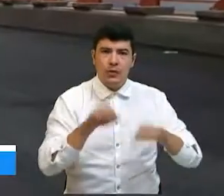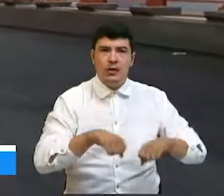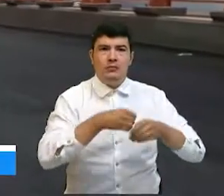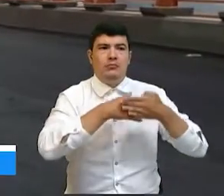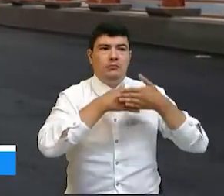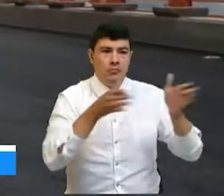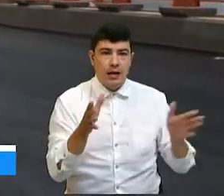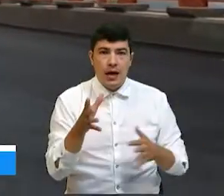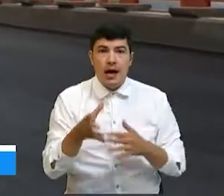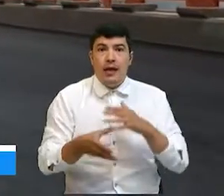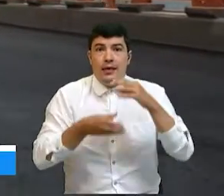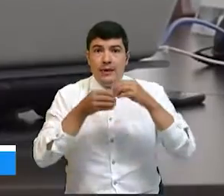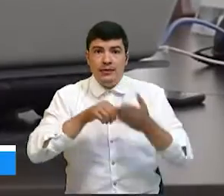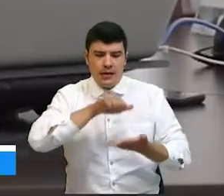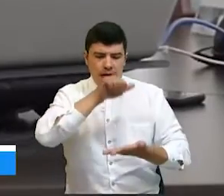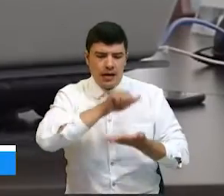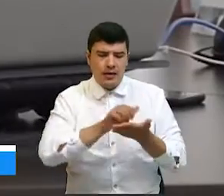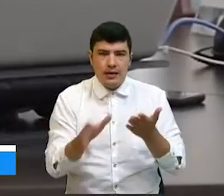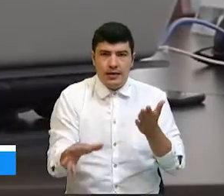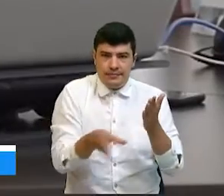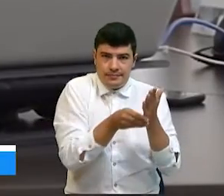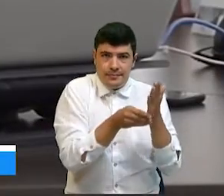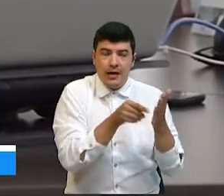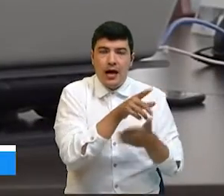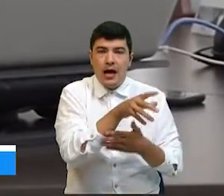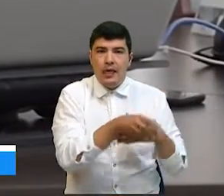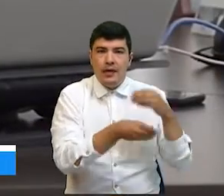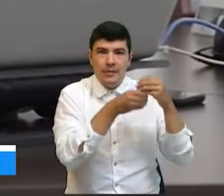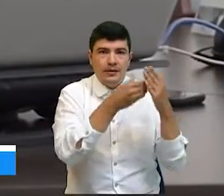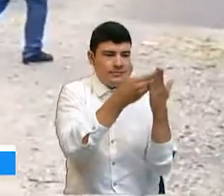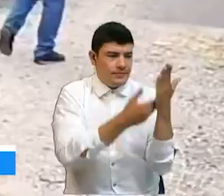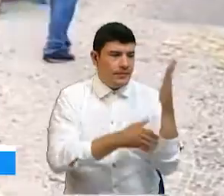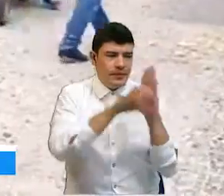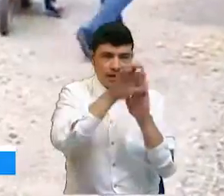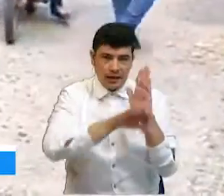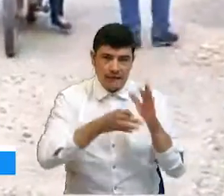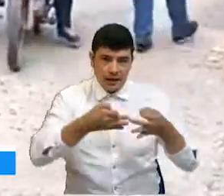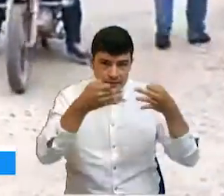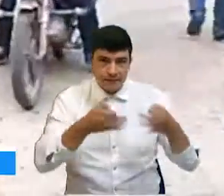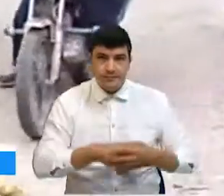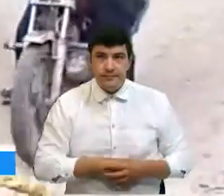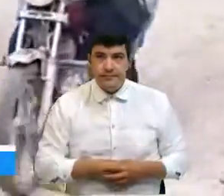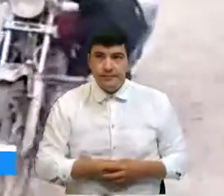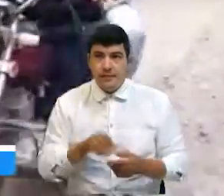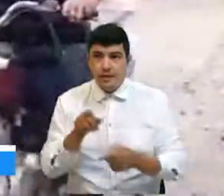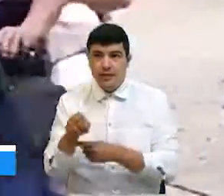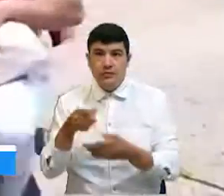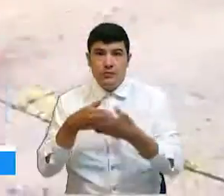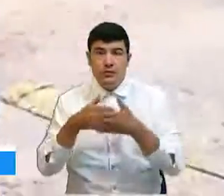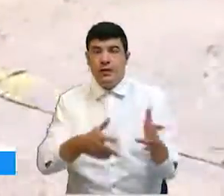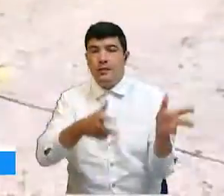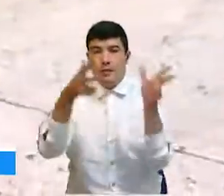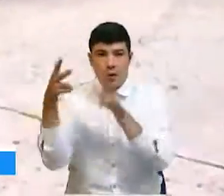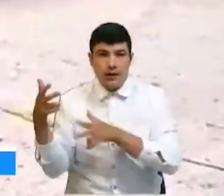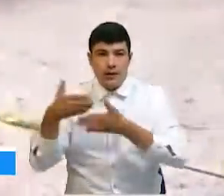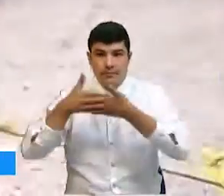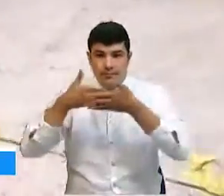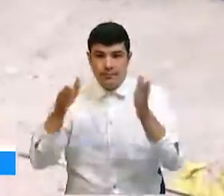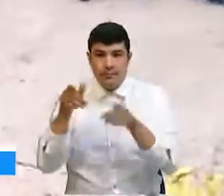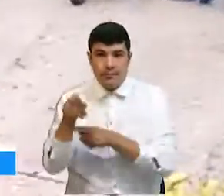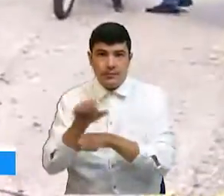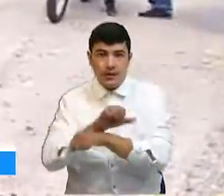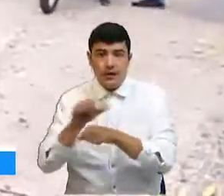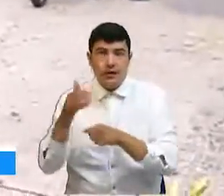suscribió el acta de entrega y recibo definitivo de la misma la apertura del puente de saura para la circulación de vehículos